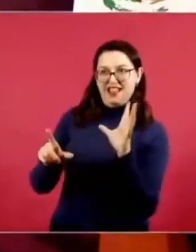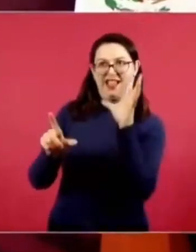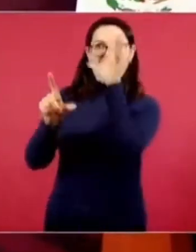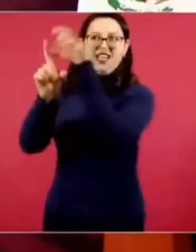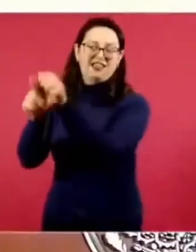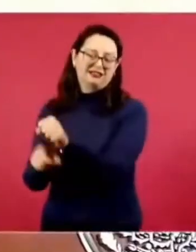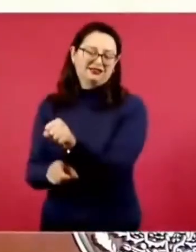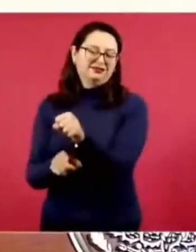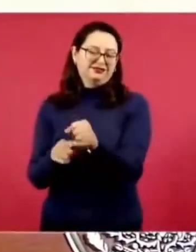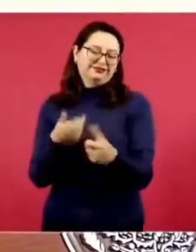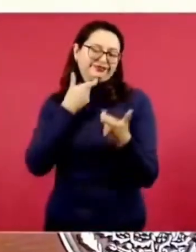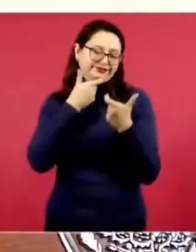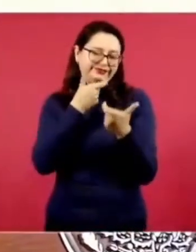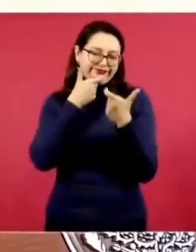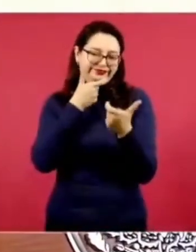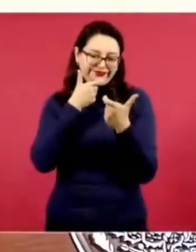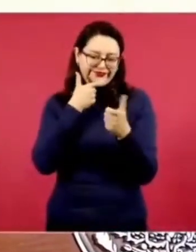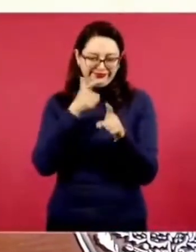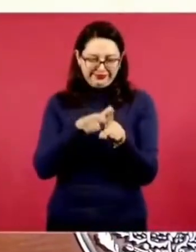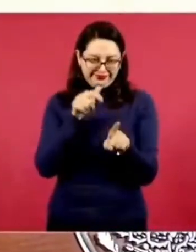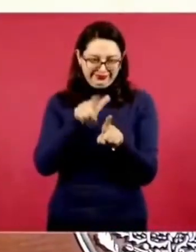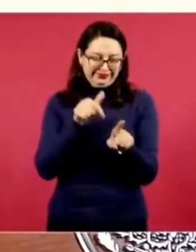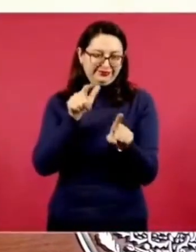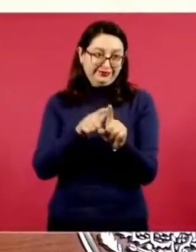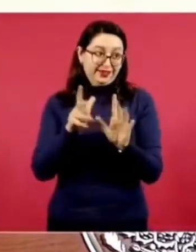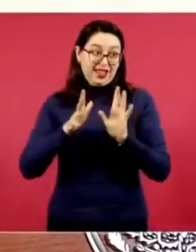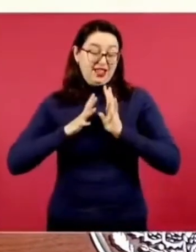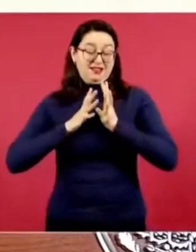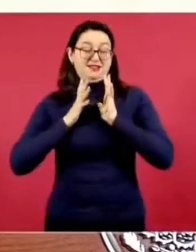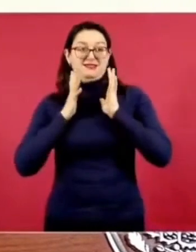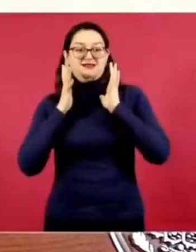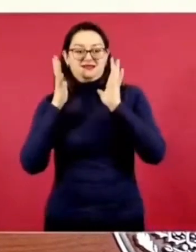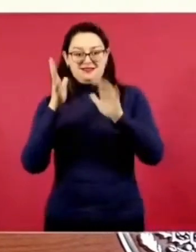el